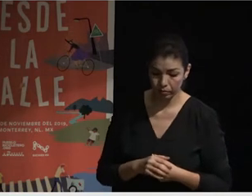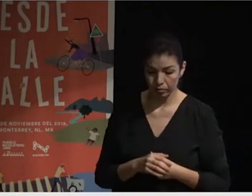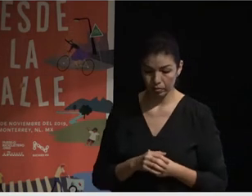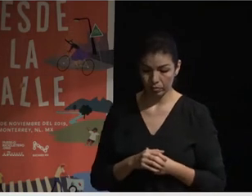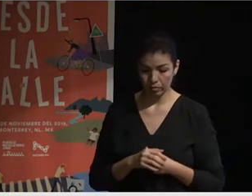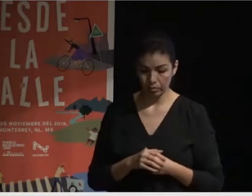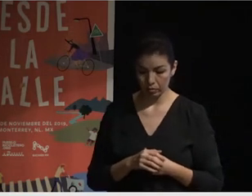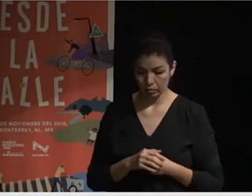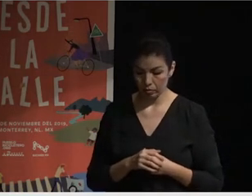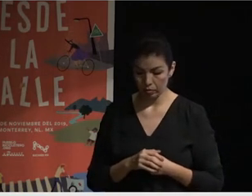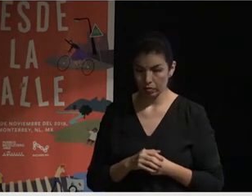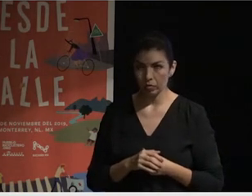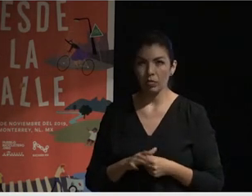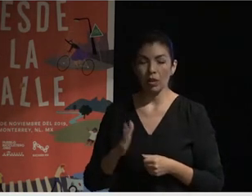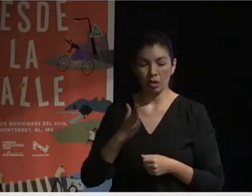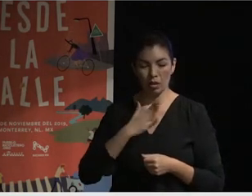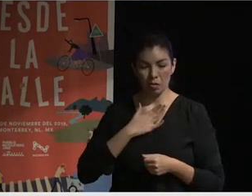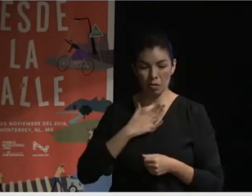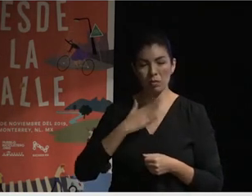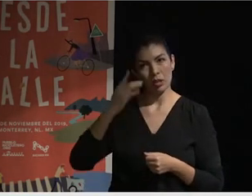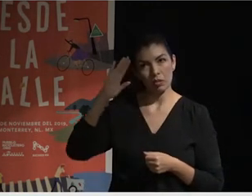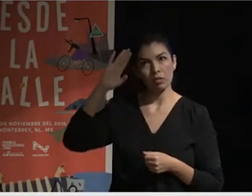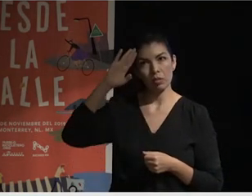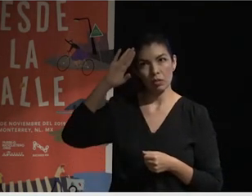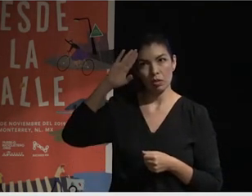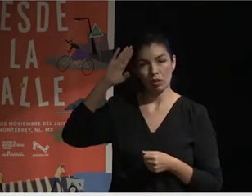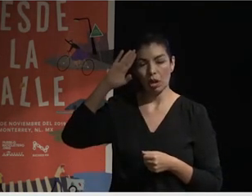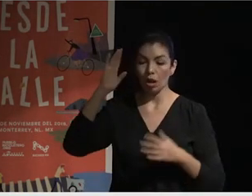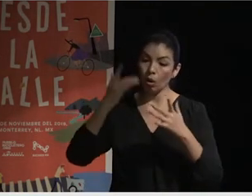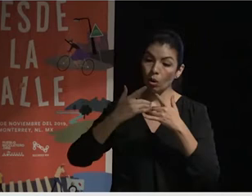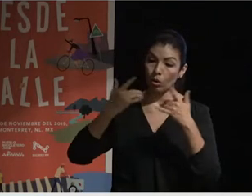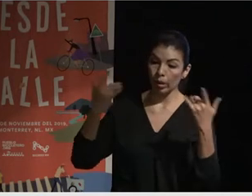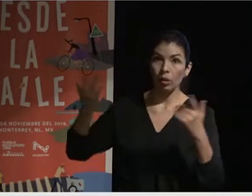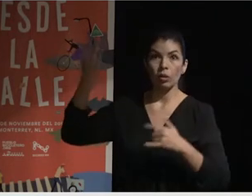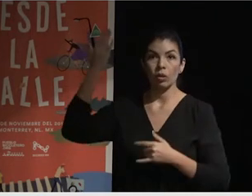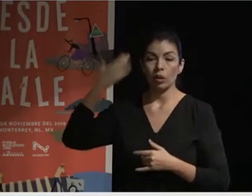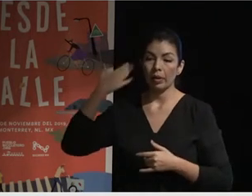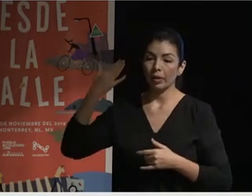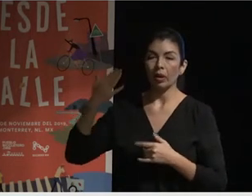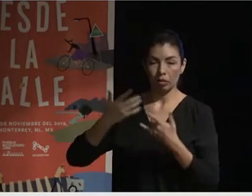Sí, bueno, a mí me hizo pensar en el caso del edificio Trevi, un edificio histórico en la Ciudad de